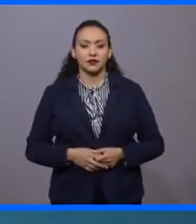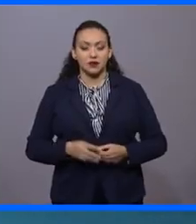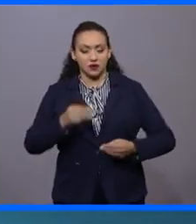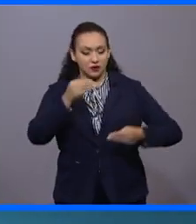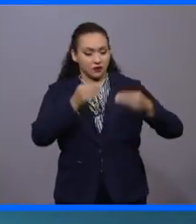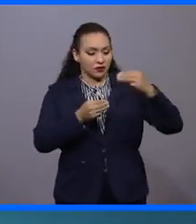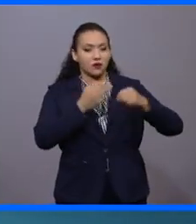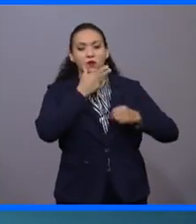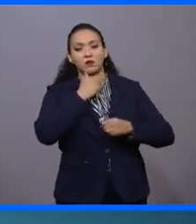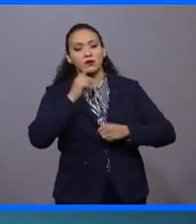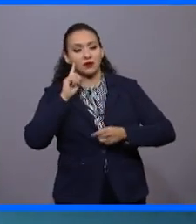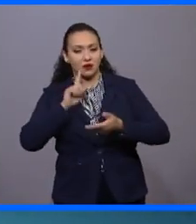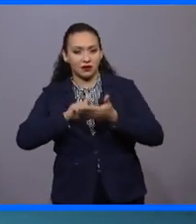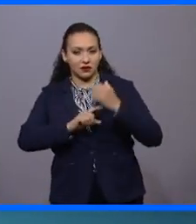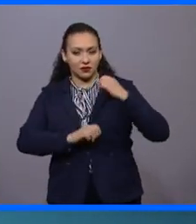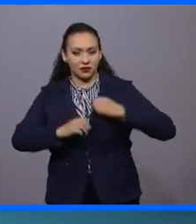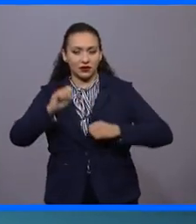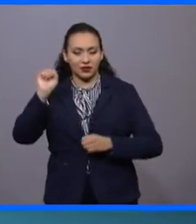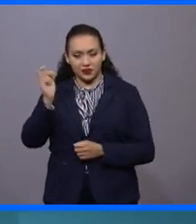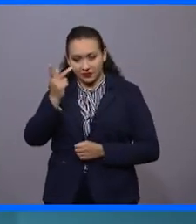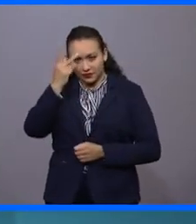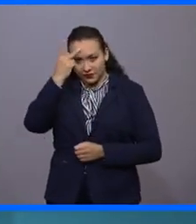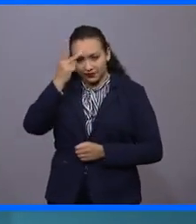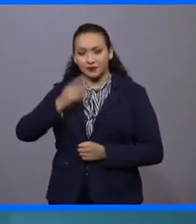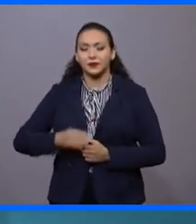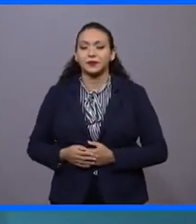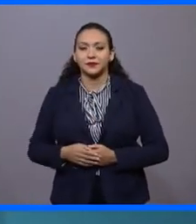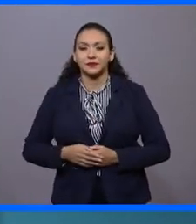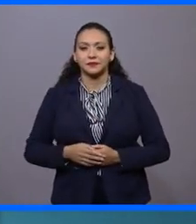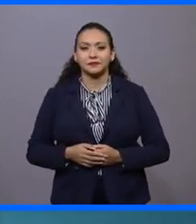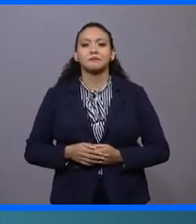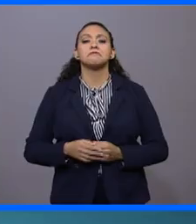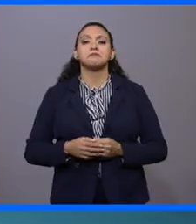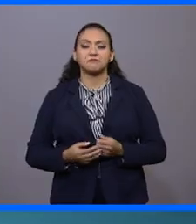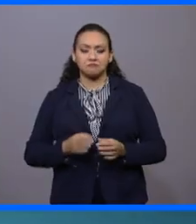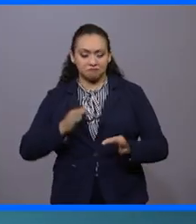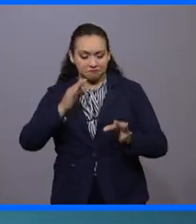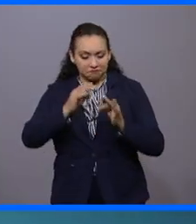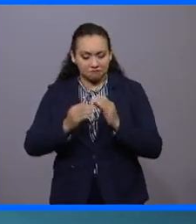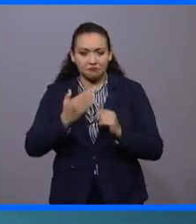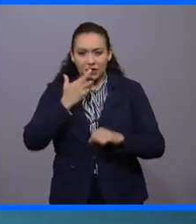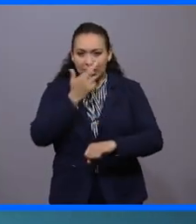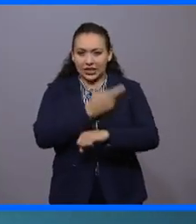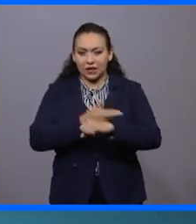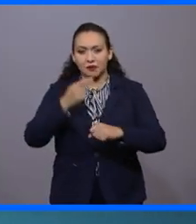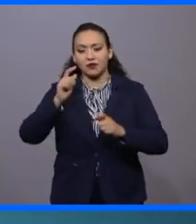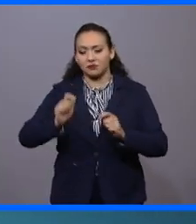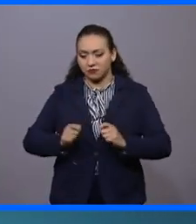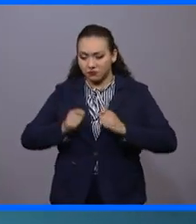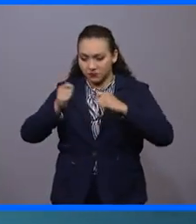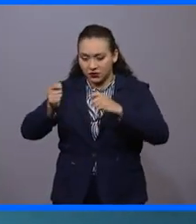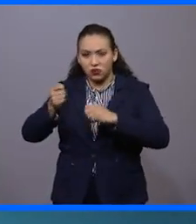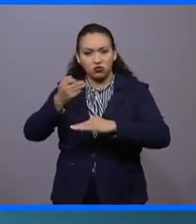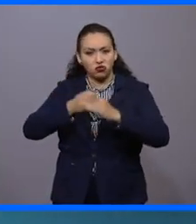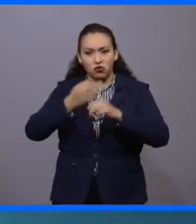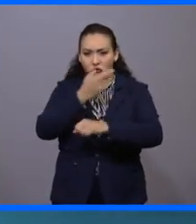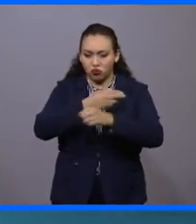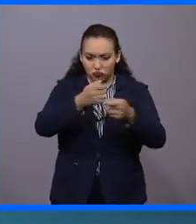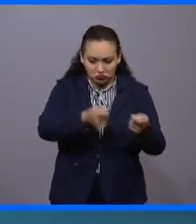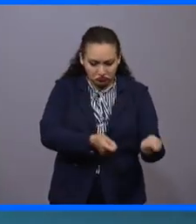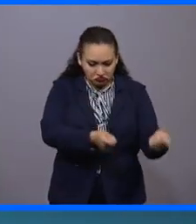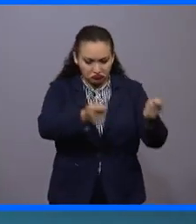Magistradas y magistrados del Poder Judicial de San Luis Potosí dieron cumplimiento al procedimiento de entrega-recepción de asuntos